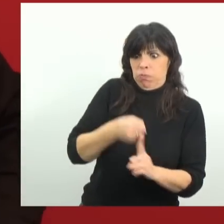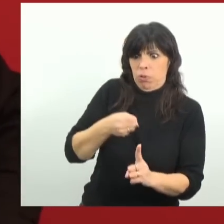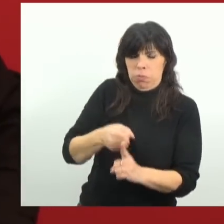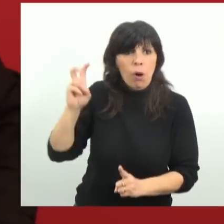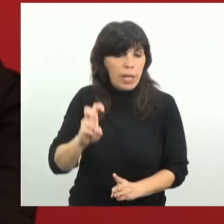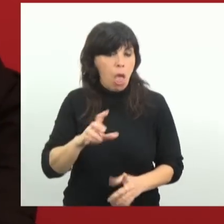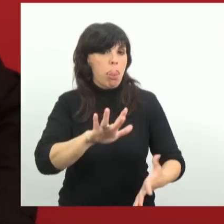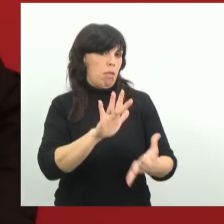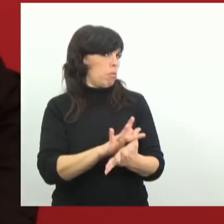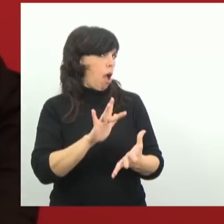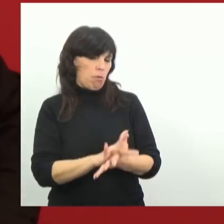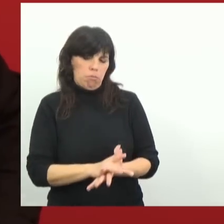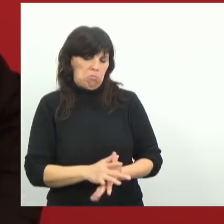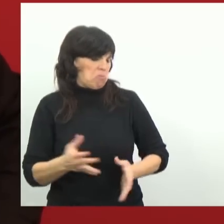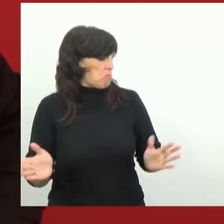Hechos 20, 32.